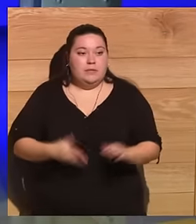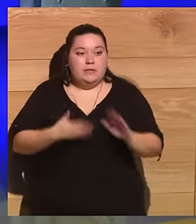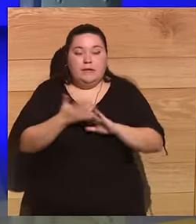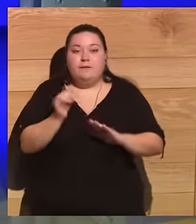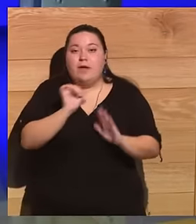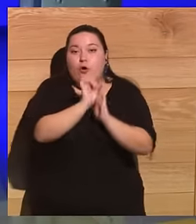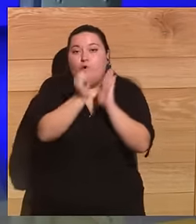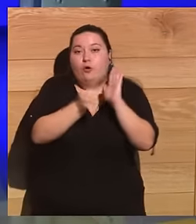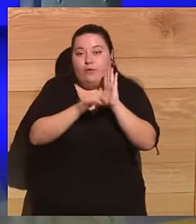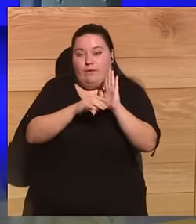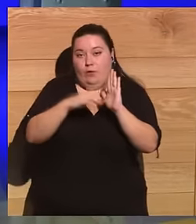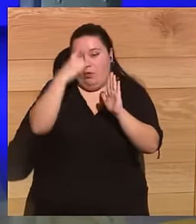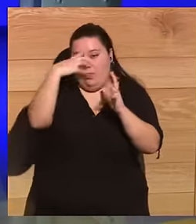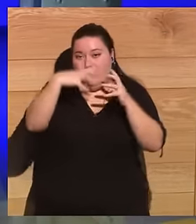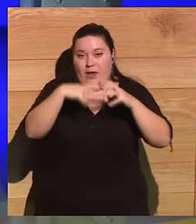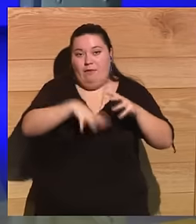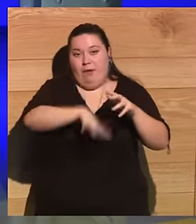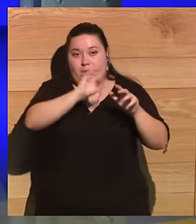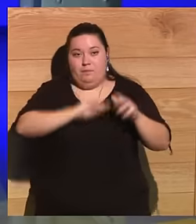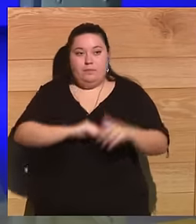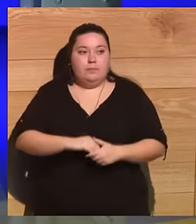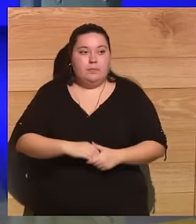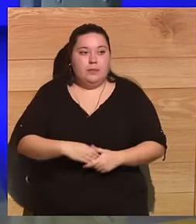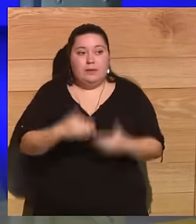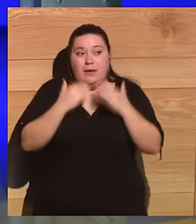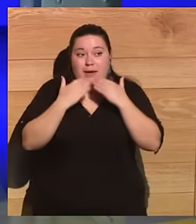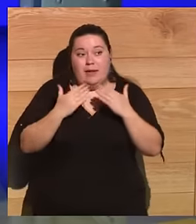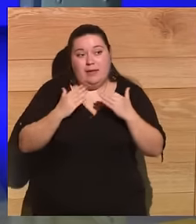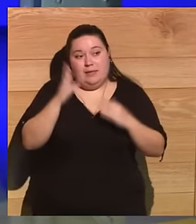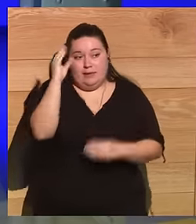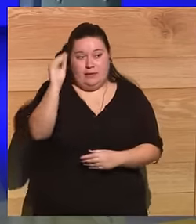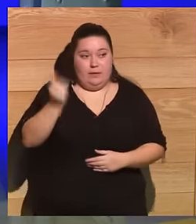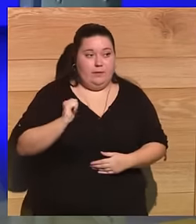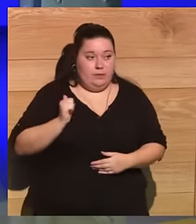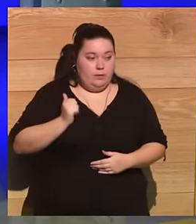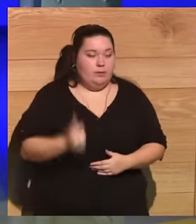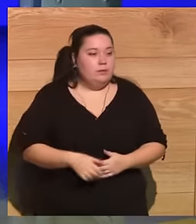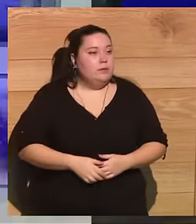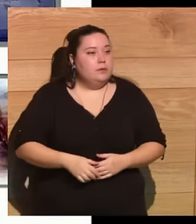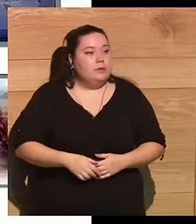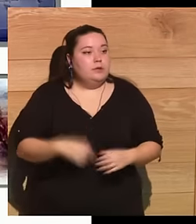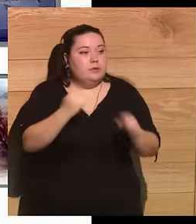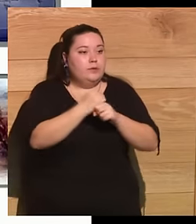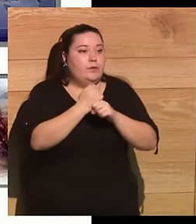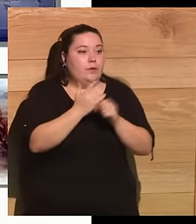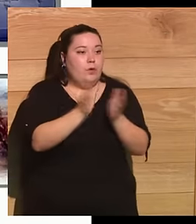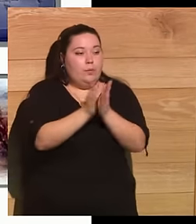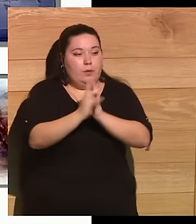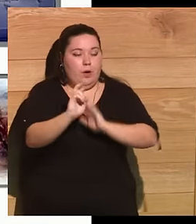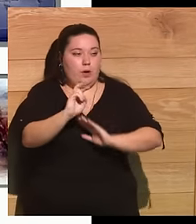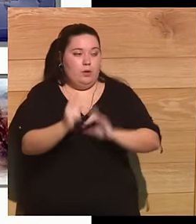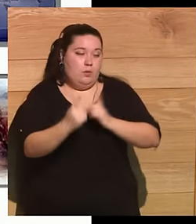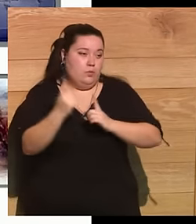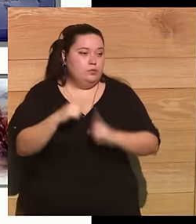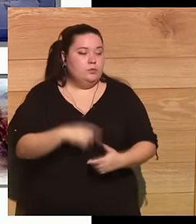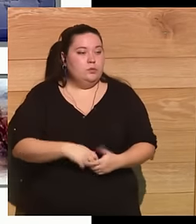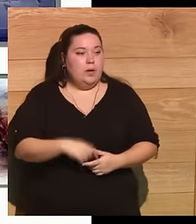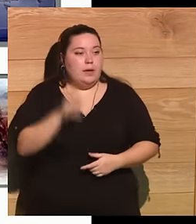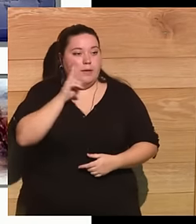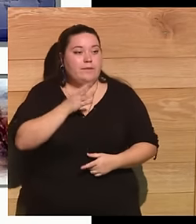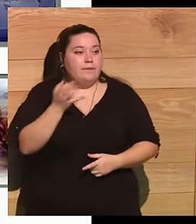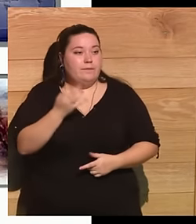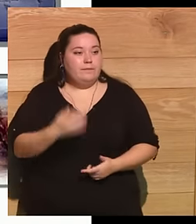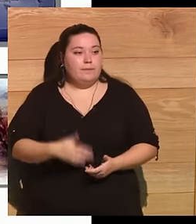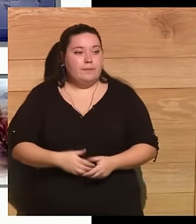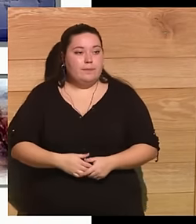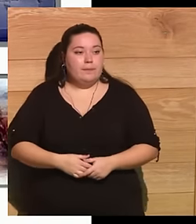descodificación cerebral. Hemos mejorado mucho con la inteligencia artificial. Entonces, esto es de trabajo de algunos compañeros. Aquí podemos ver